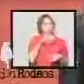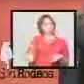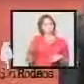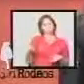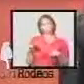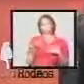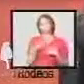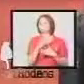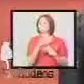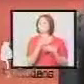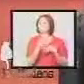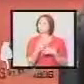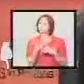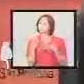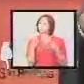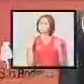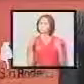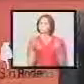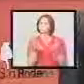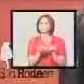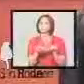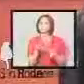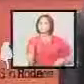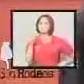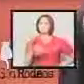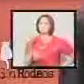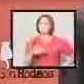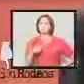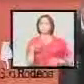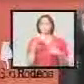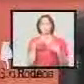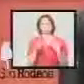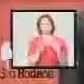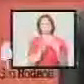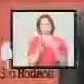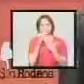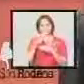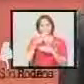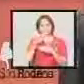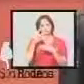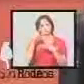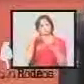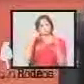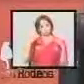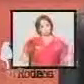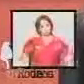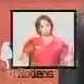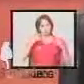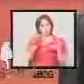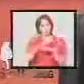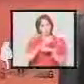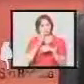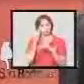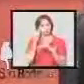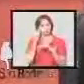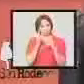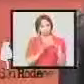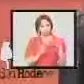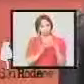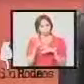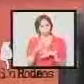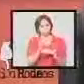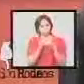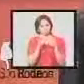practicando con muchísimo éxito es que las personas se califican a través de esta línea telefónica, envían la información de manera